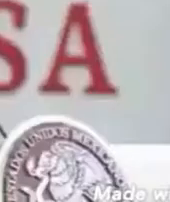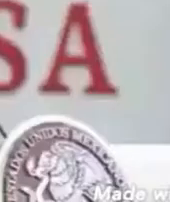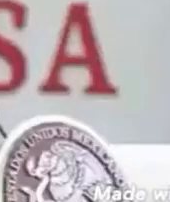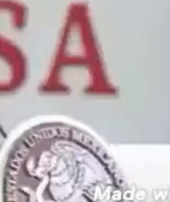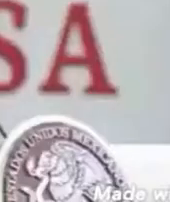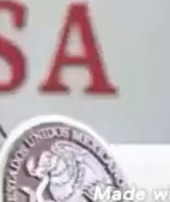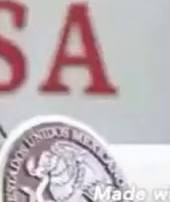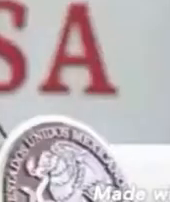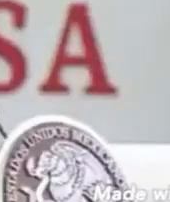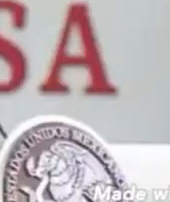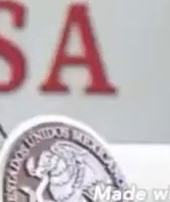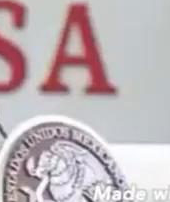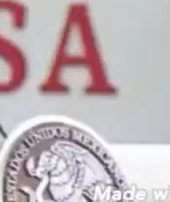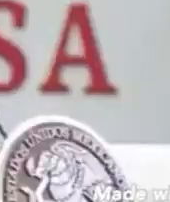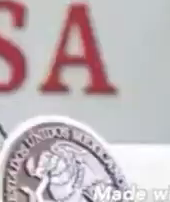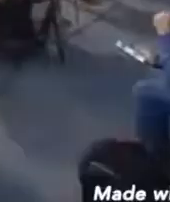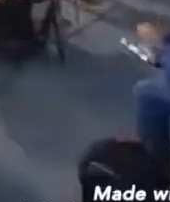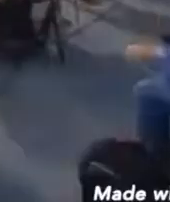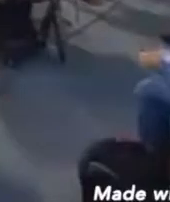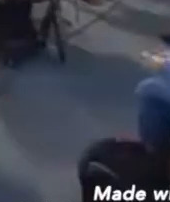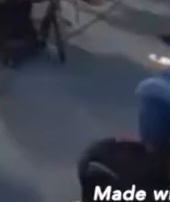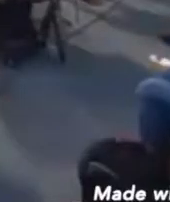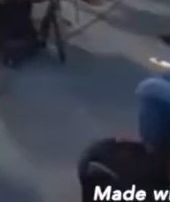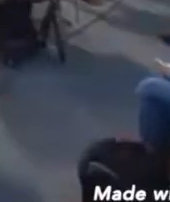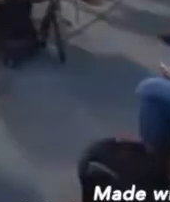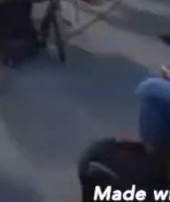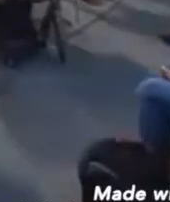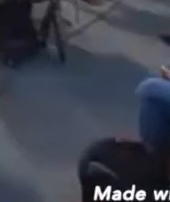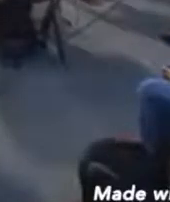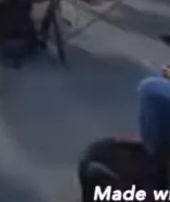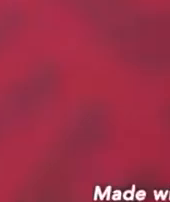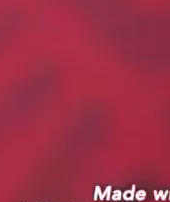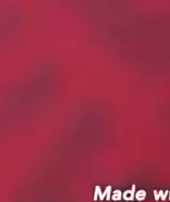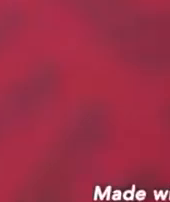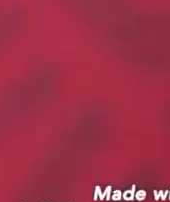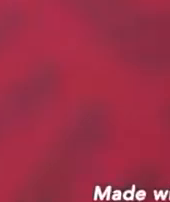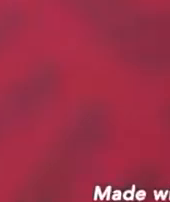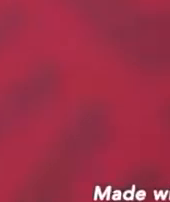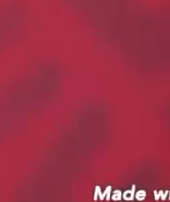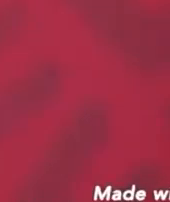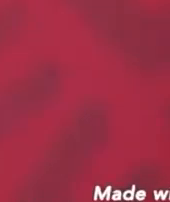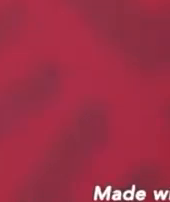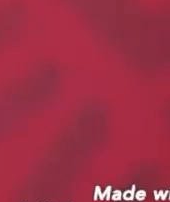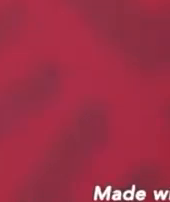Muy lamentable. ¿Por qué? Por lo que explicaba. No les gusta el cambio.